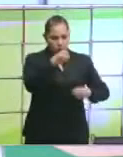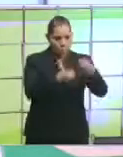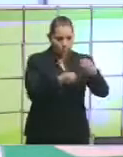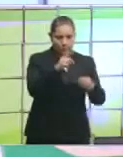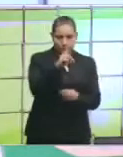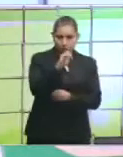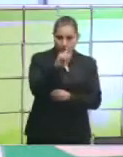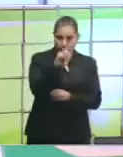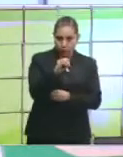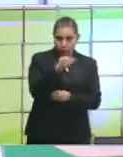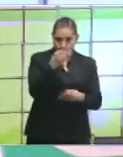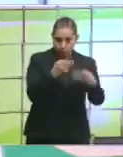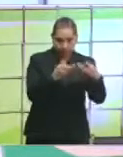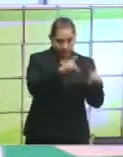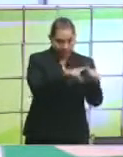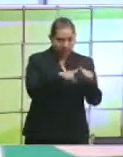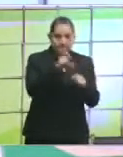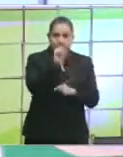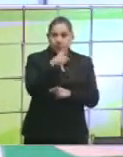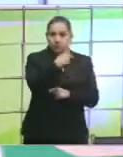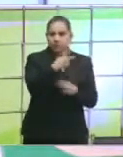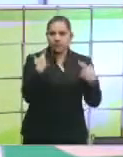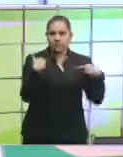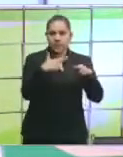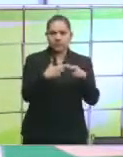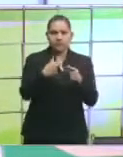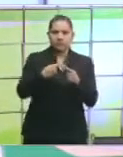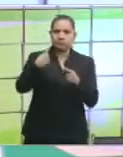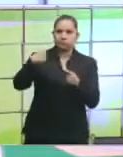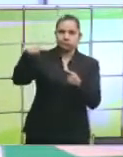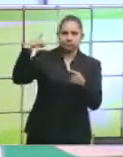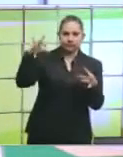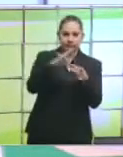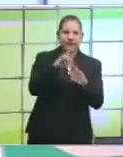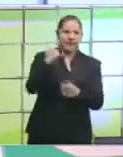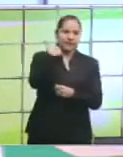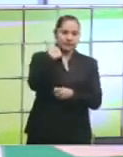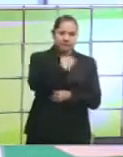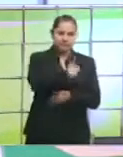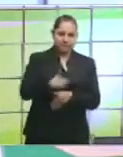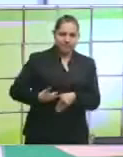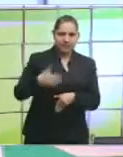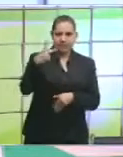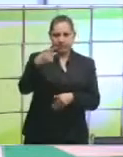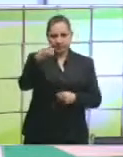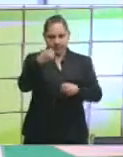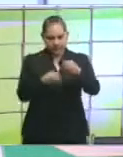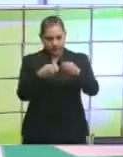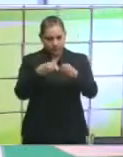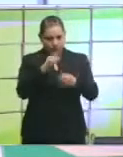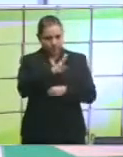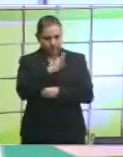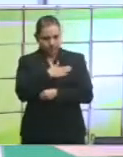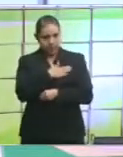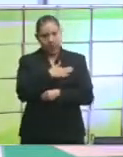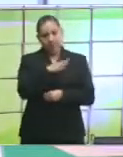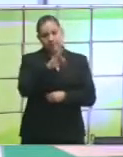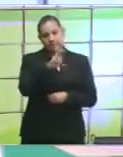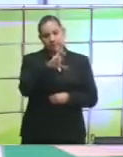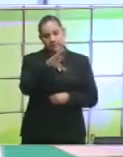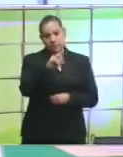órbita de sus antiguos profesores como lo fueron los ex presidentes del tribunal constitucional español don francisco rubio llorente